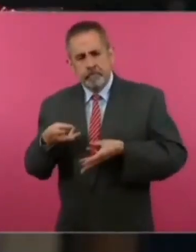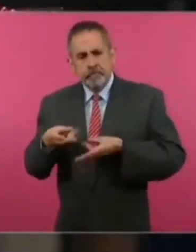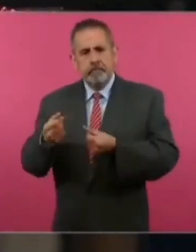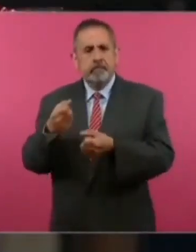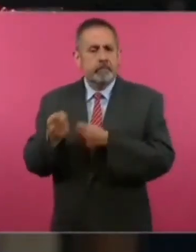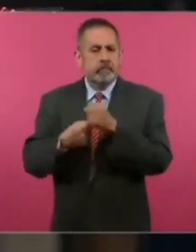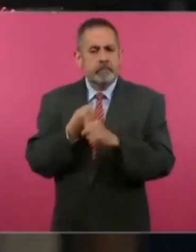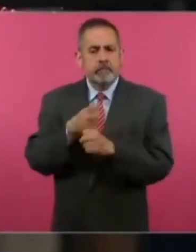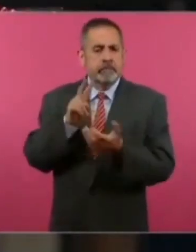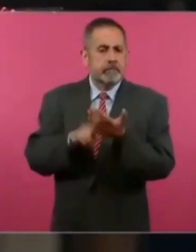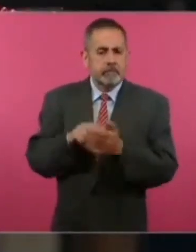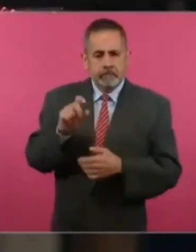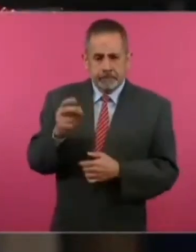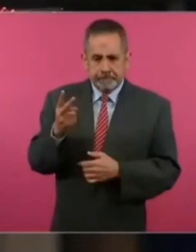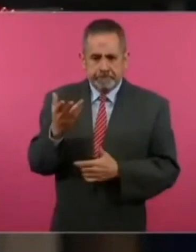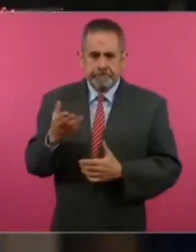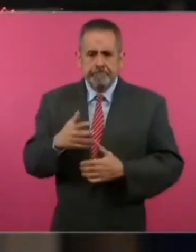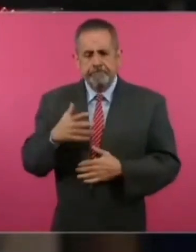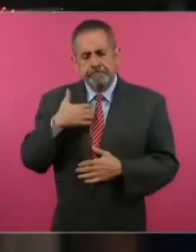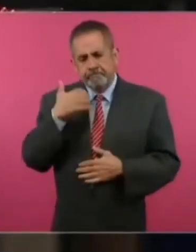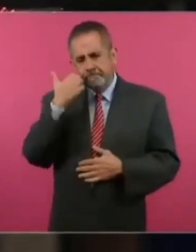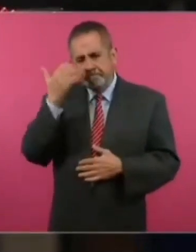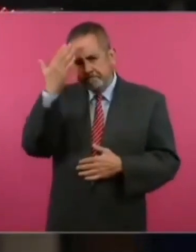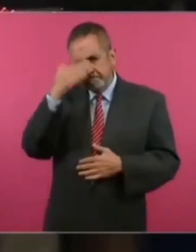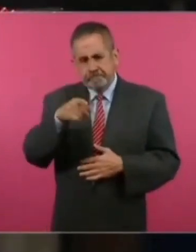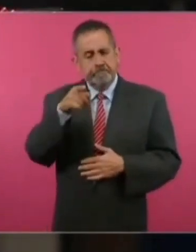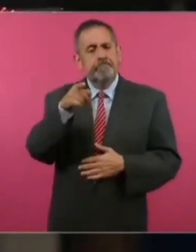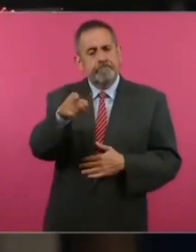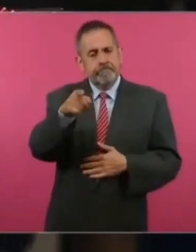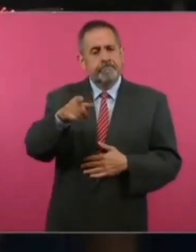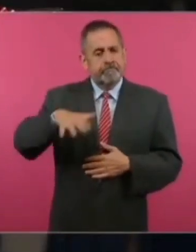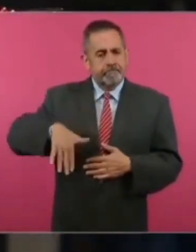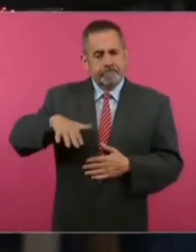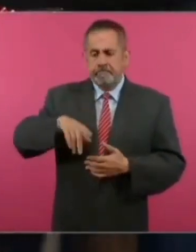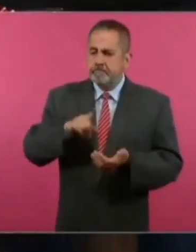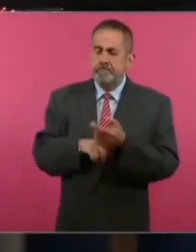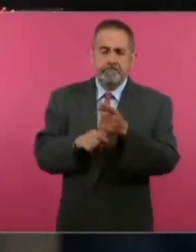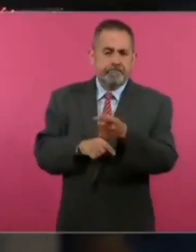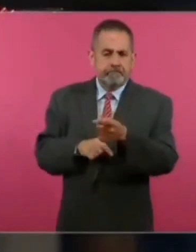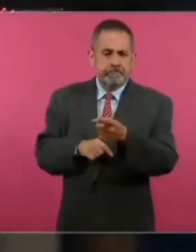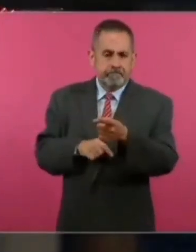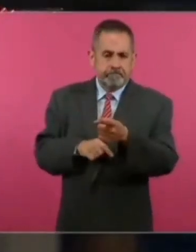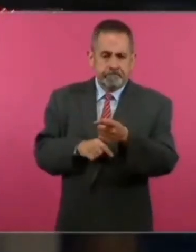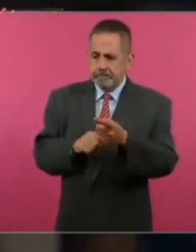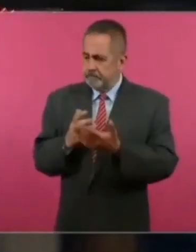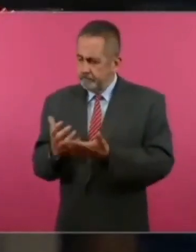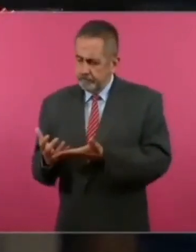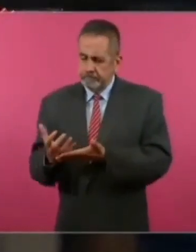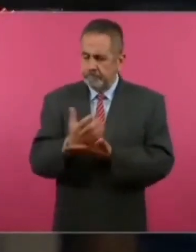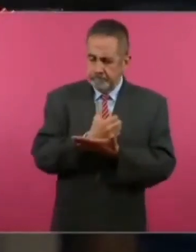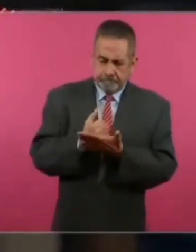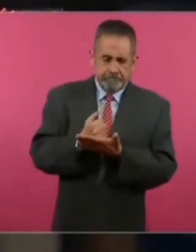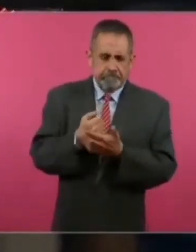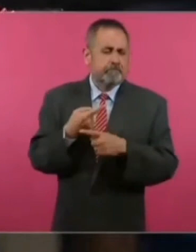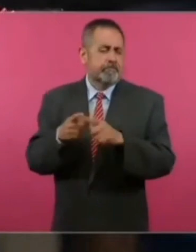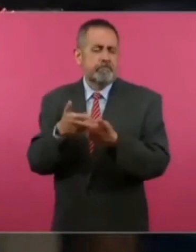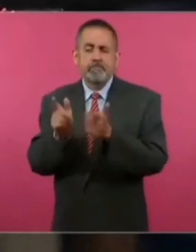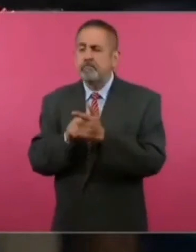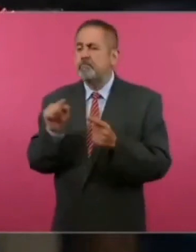2022. Yo quisiera conocer si este beneficio que ahora tienen en el ingreso estos